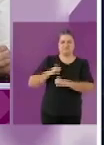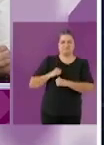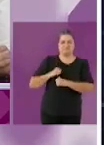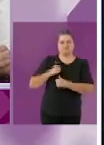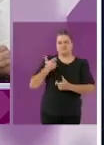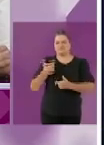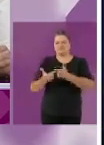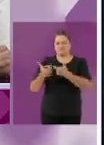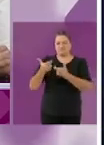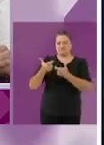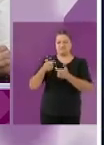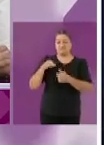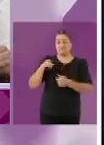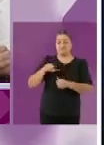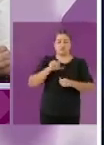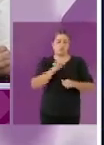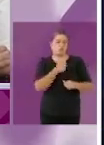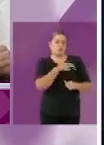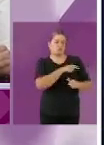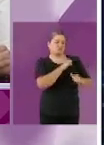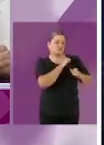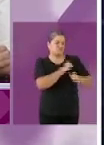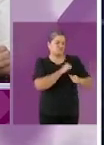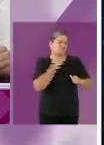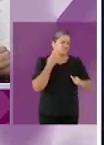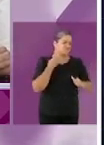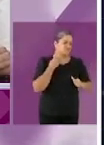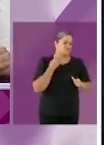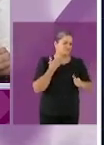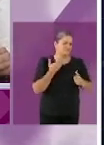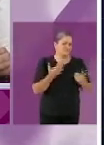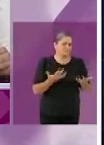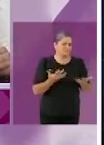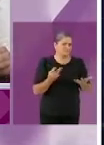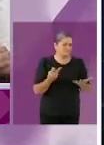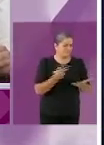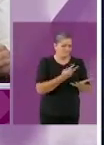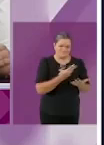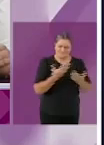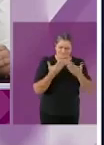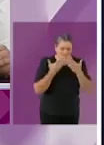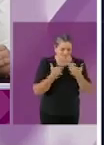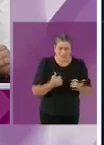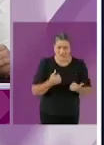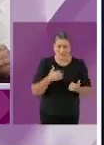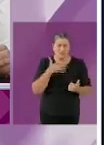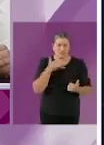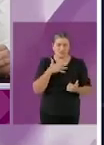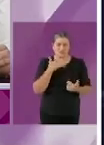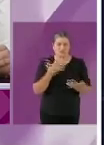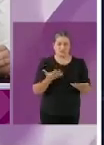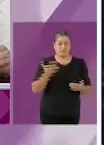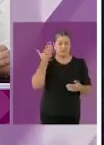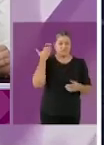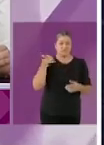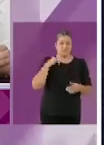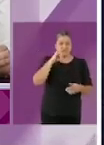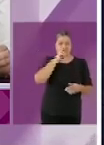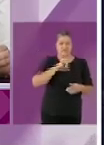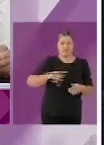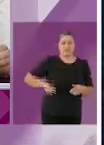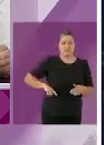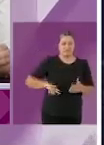gubernatura que ganó con amplio margen entonces eh Hay un debate ahora de de si est ar ya se